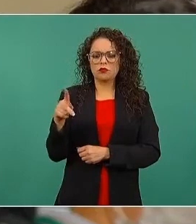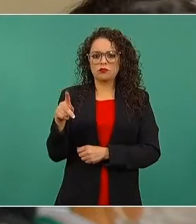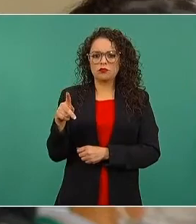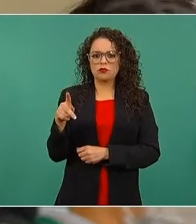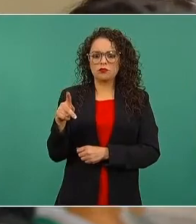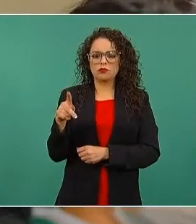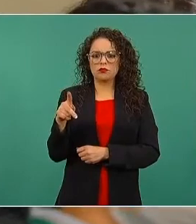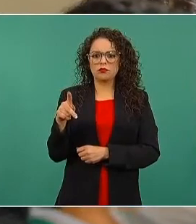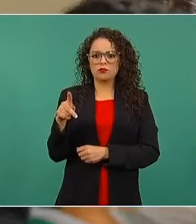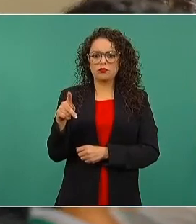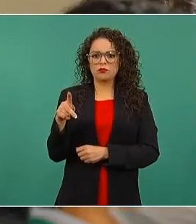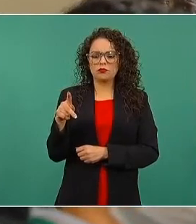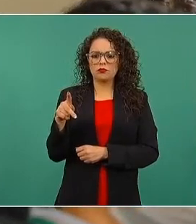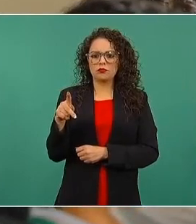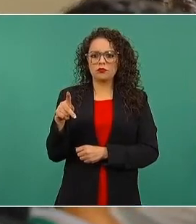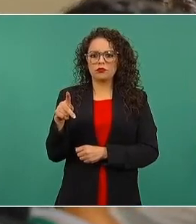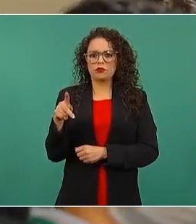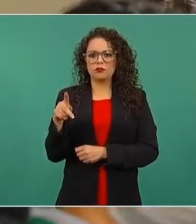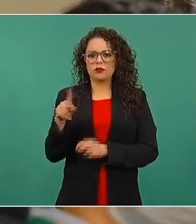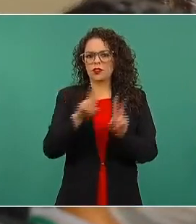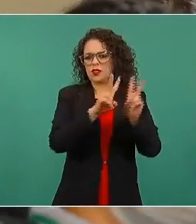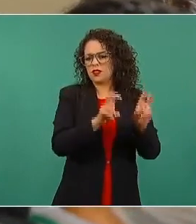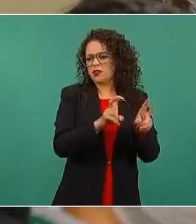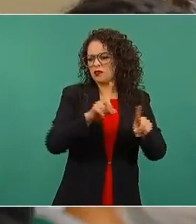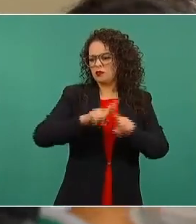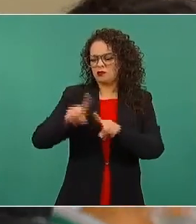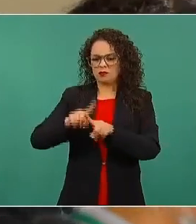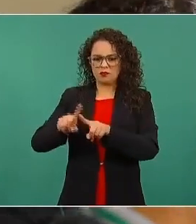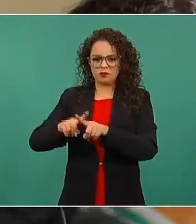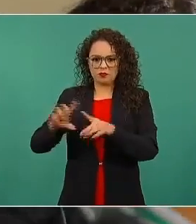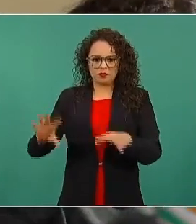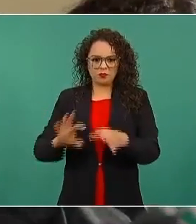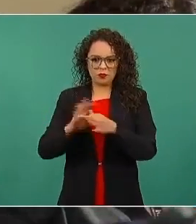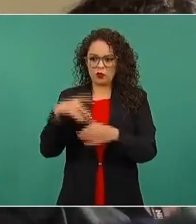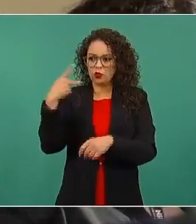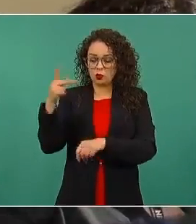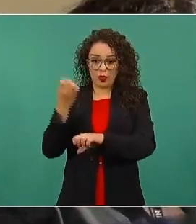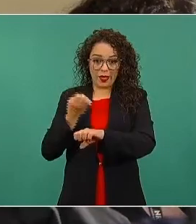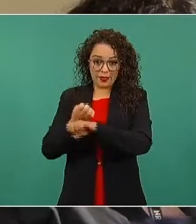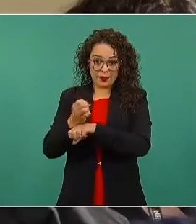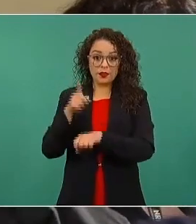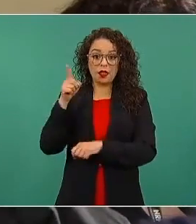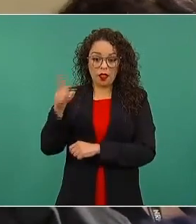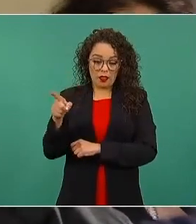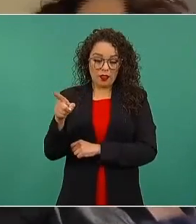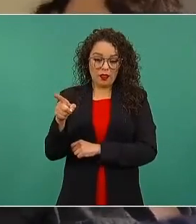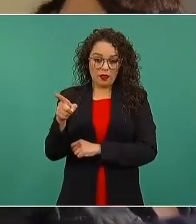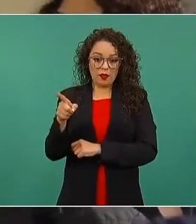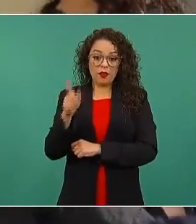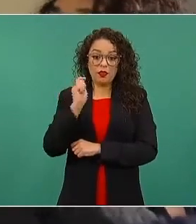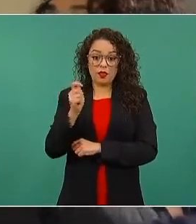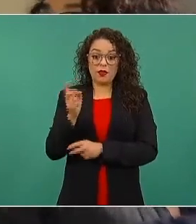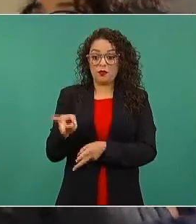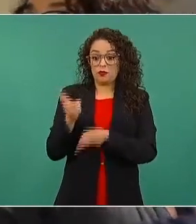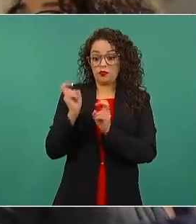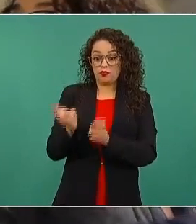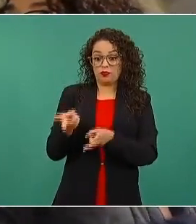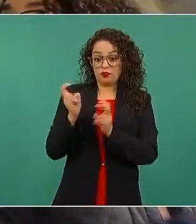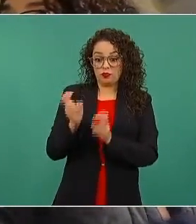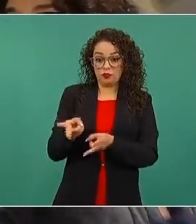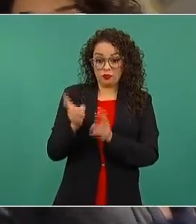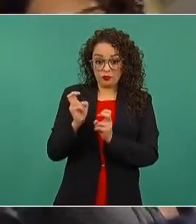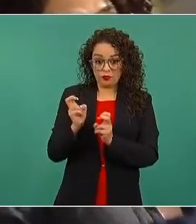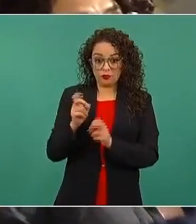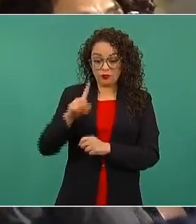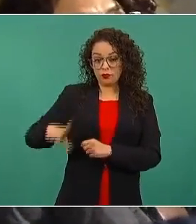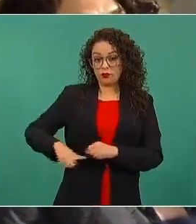realmente dando seguimiento o no se les está haciendo en lo que compete a lo estatal, a lo que presuntamente se robó a nivel estatal. La gobernadora